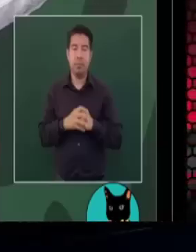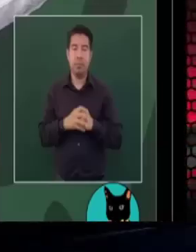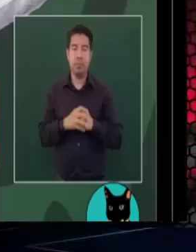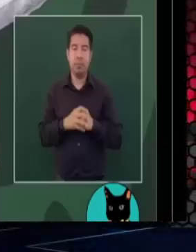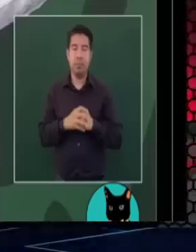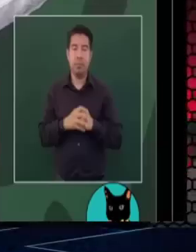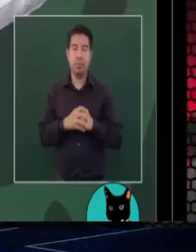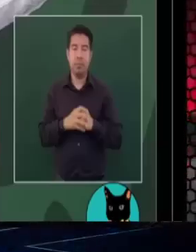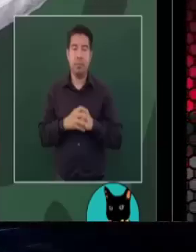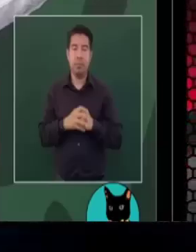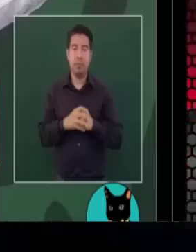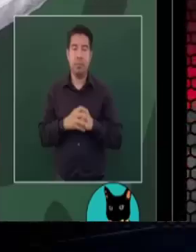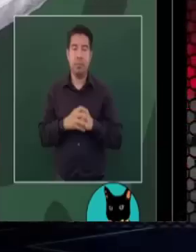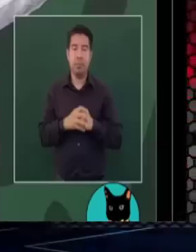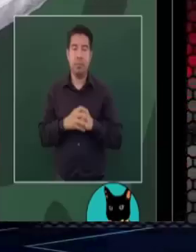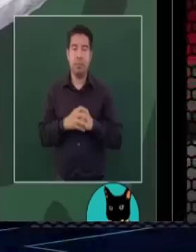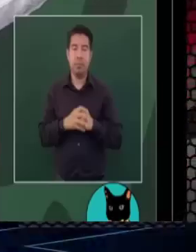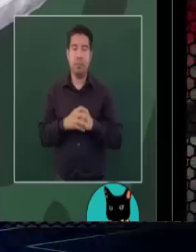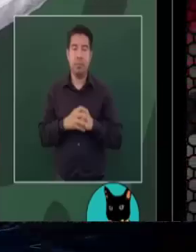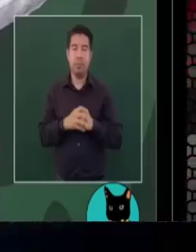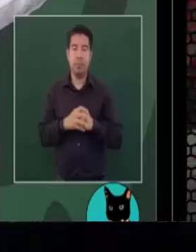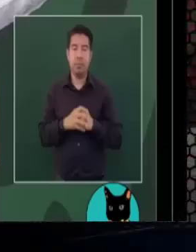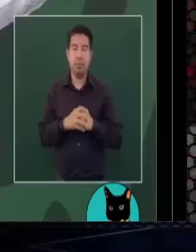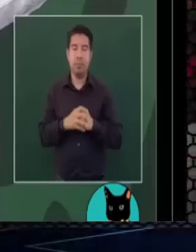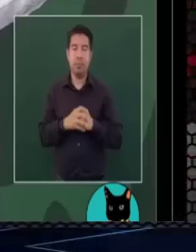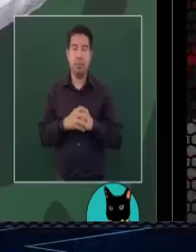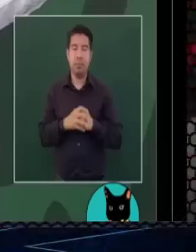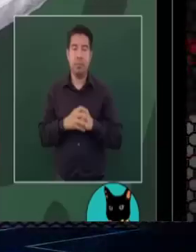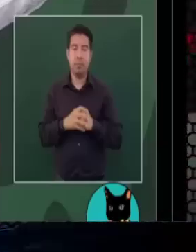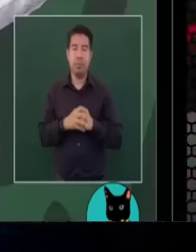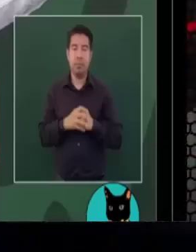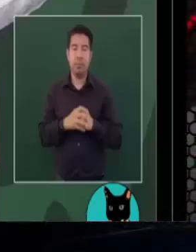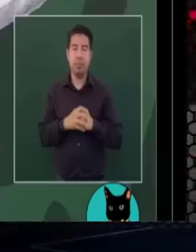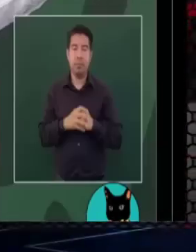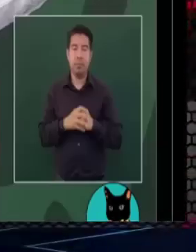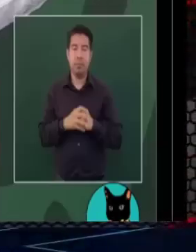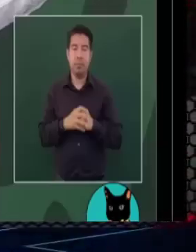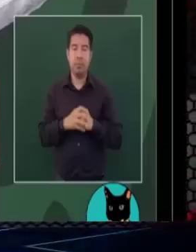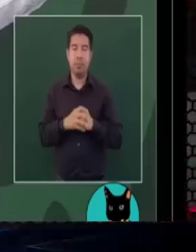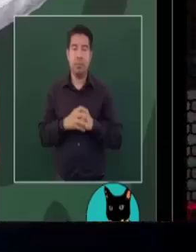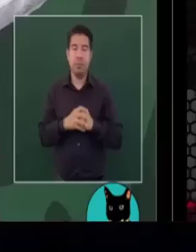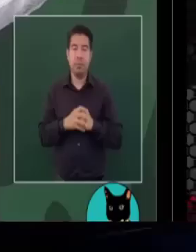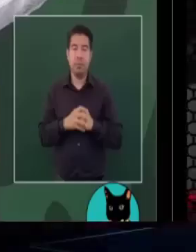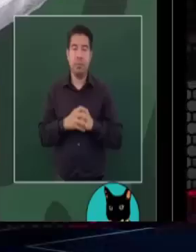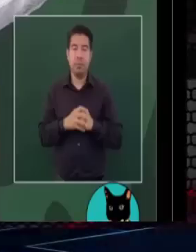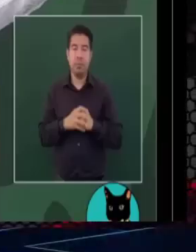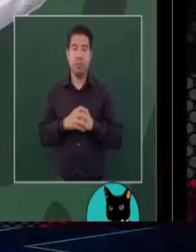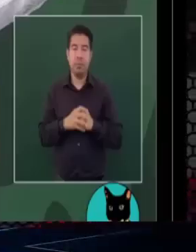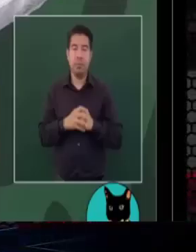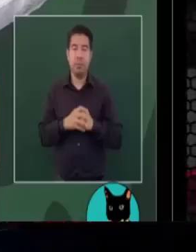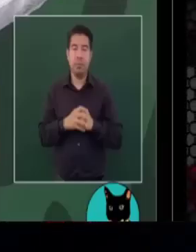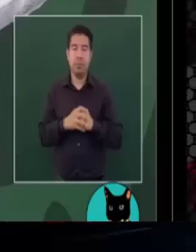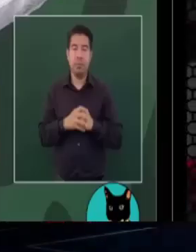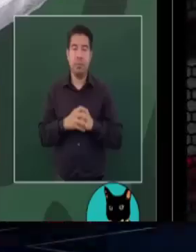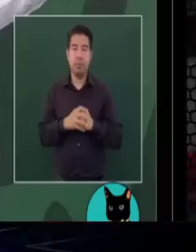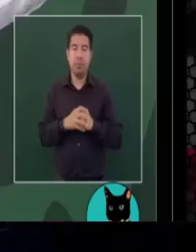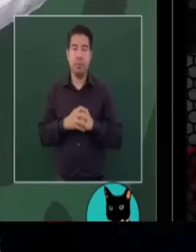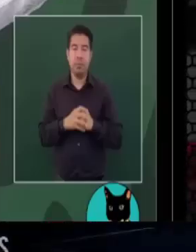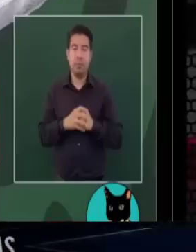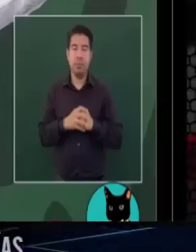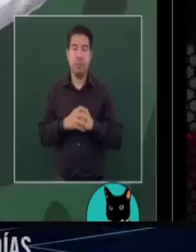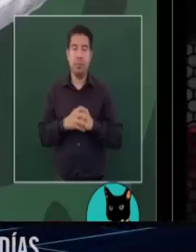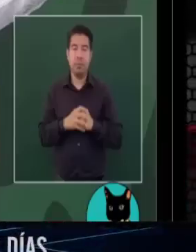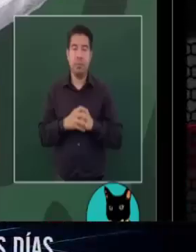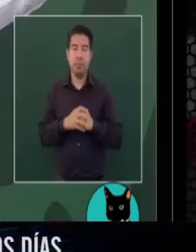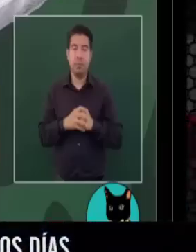le respondan a la secretaria de Gobernación, que justifiquen el motivo por el cual ellos están violando